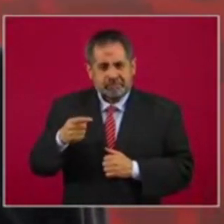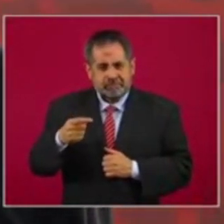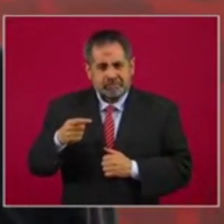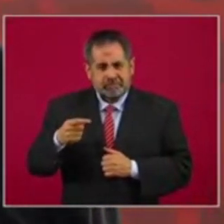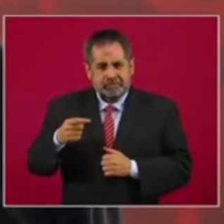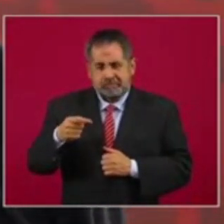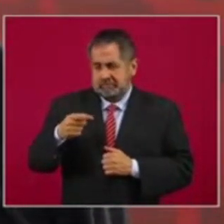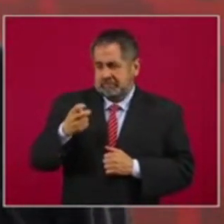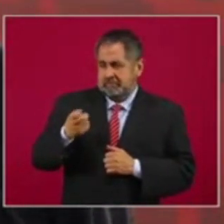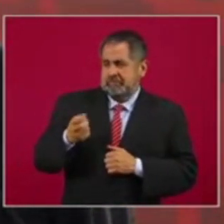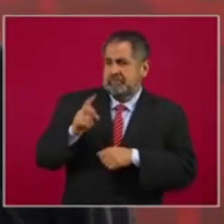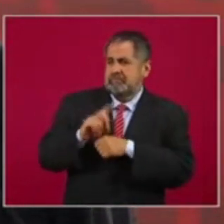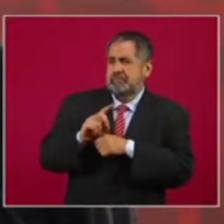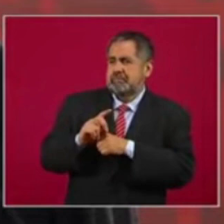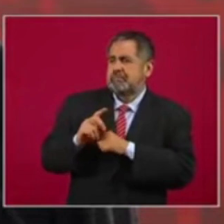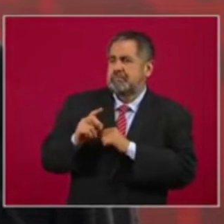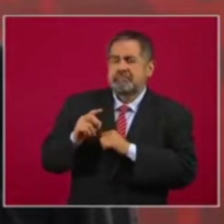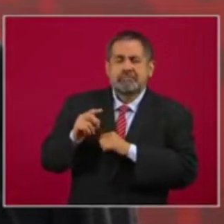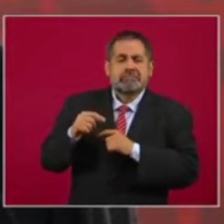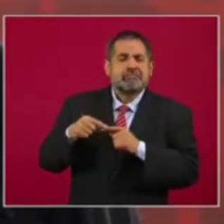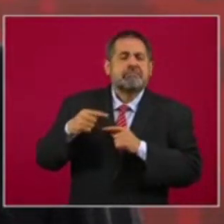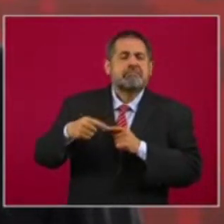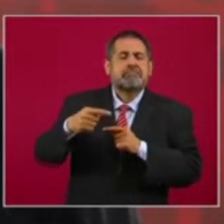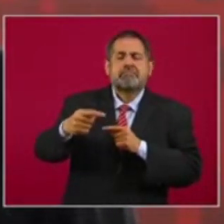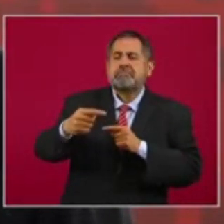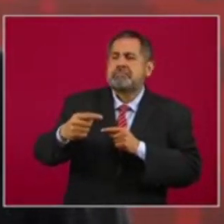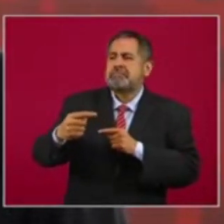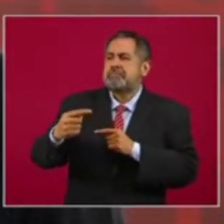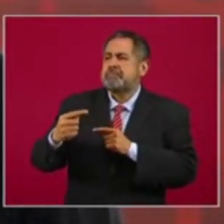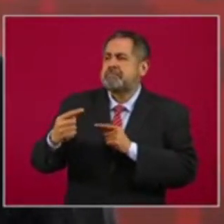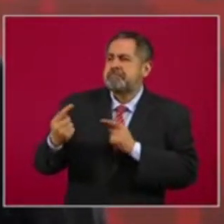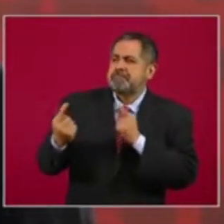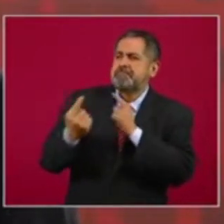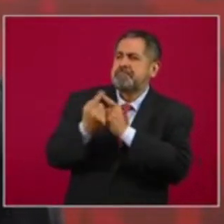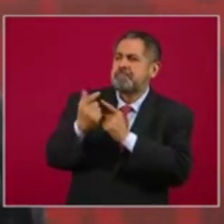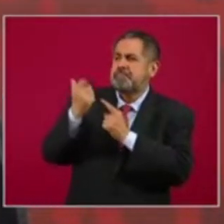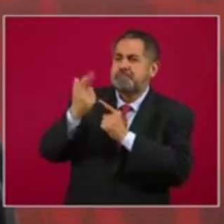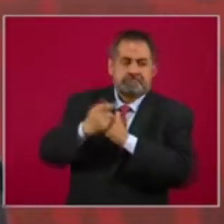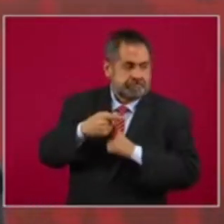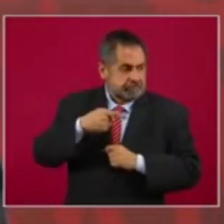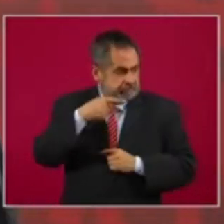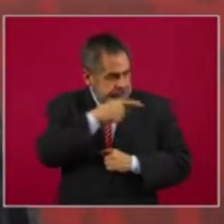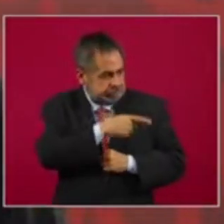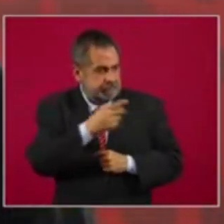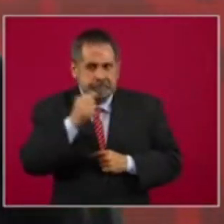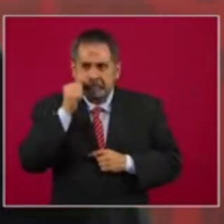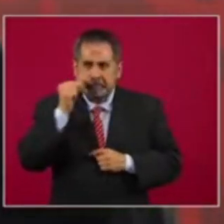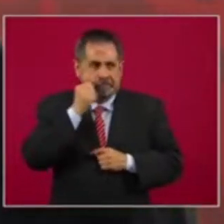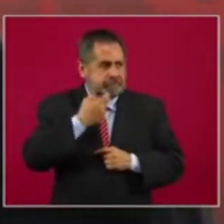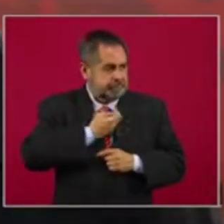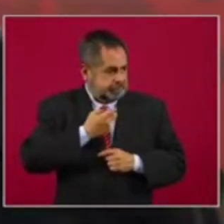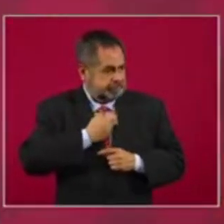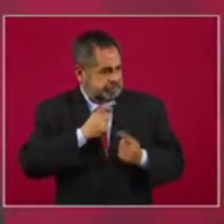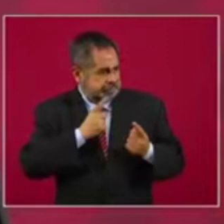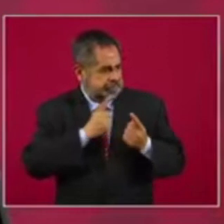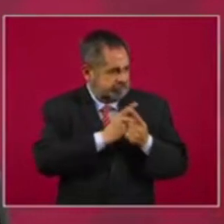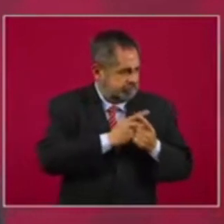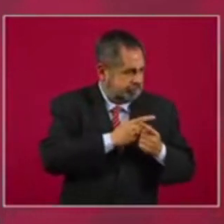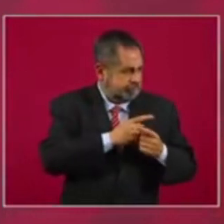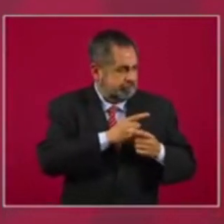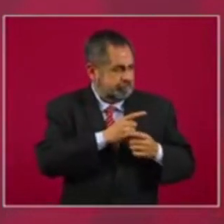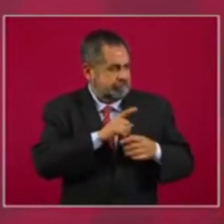día, ni al día siguiente, ni en una semana, pero